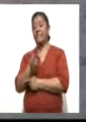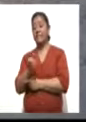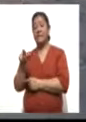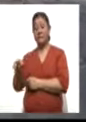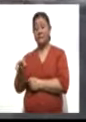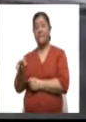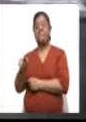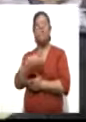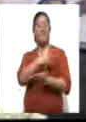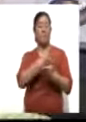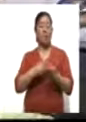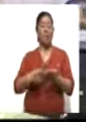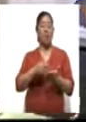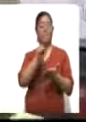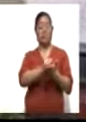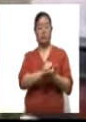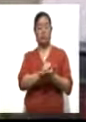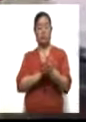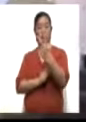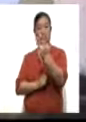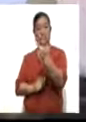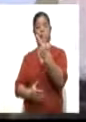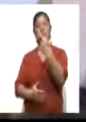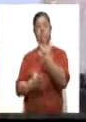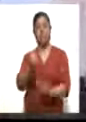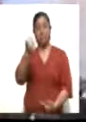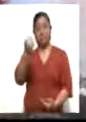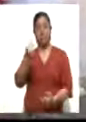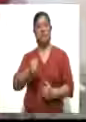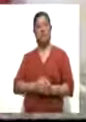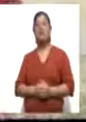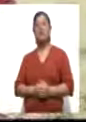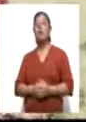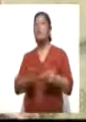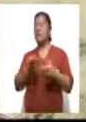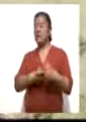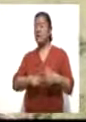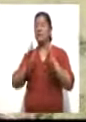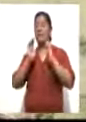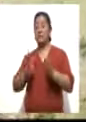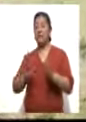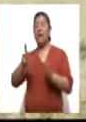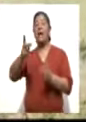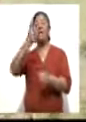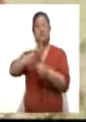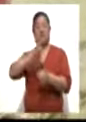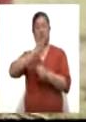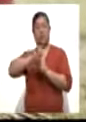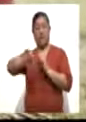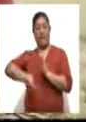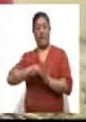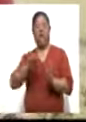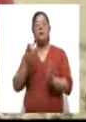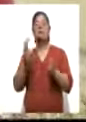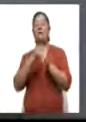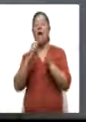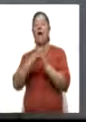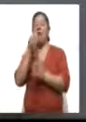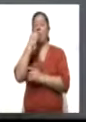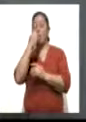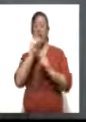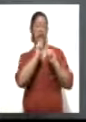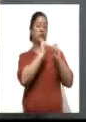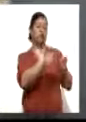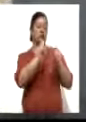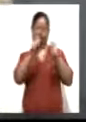Familia y el Programa Estatal de Reducción de Pobreza Extrema, Supérate, iniciaron la segunda etapa de entrega de despensas a familias que